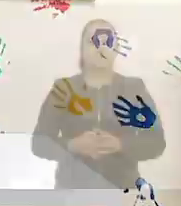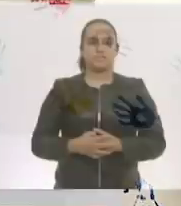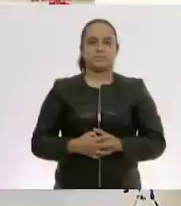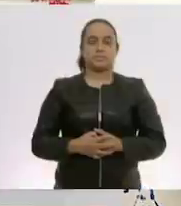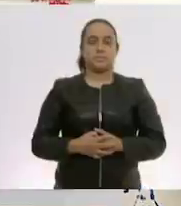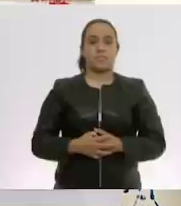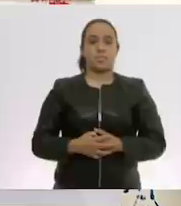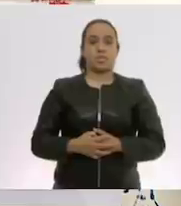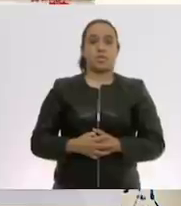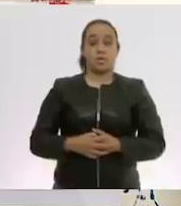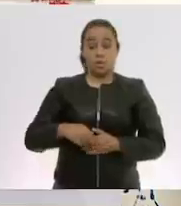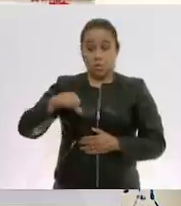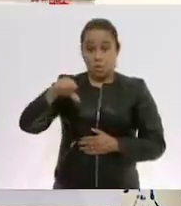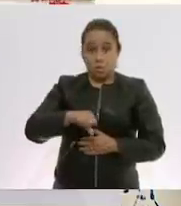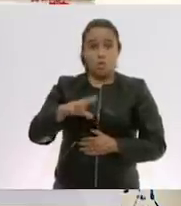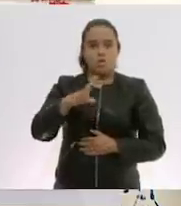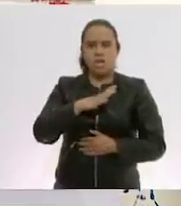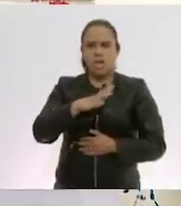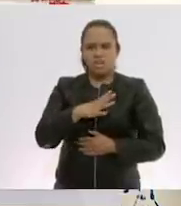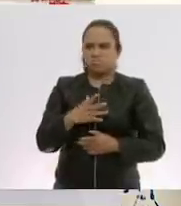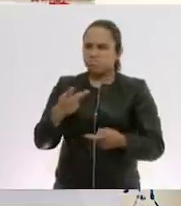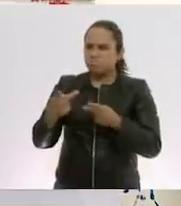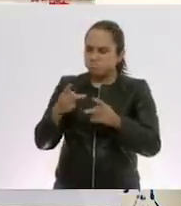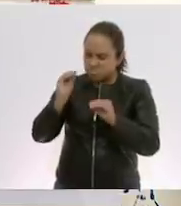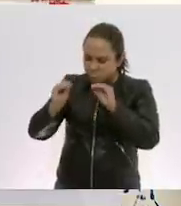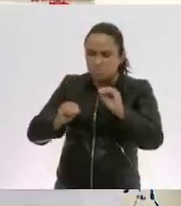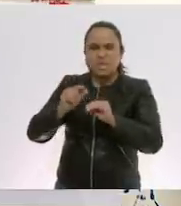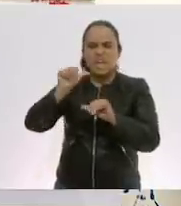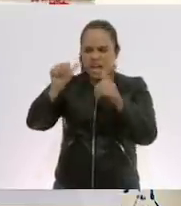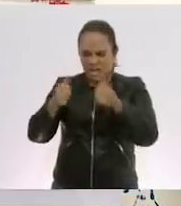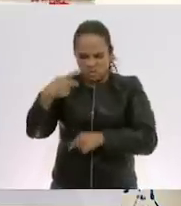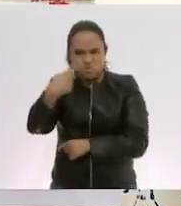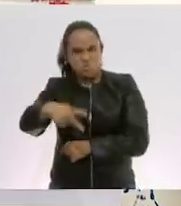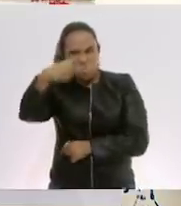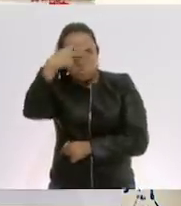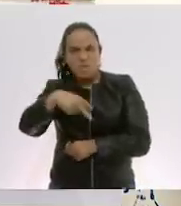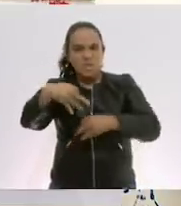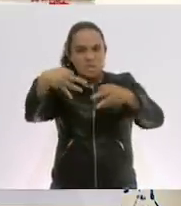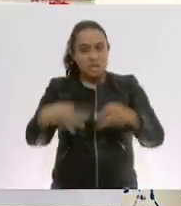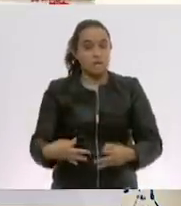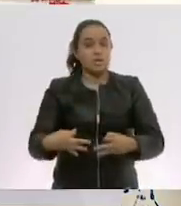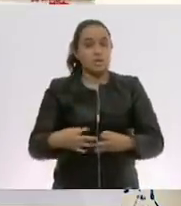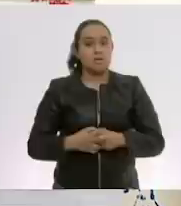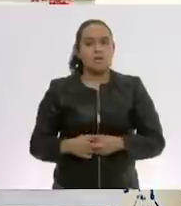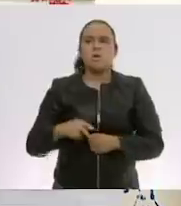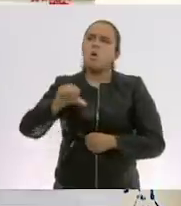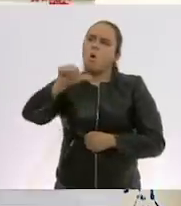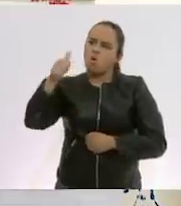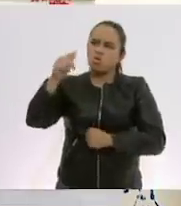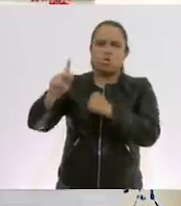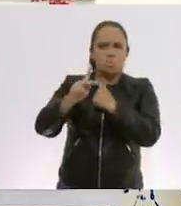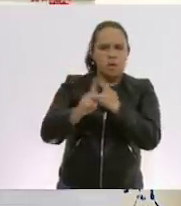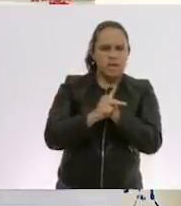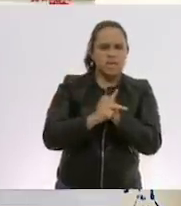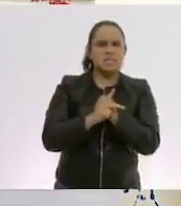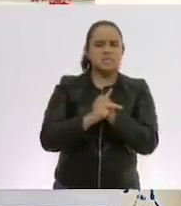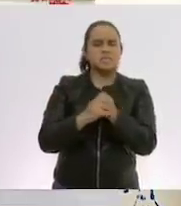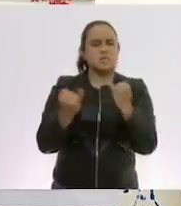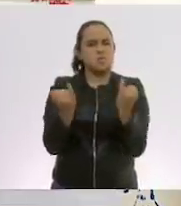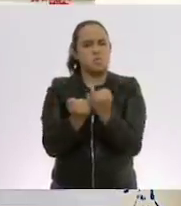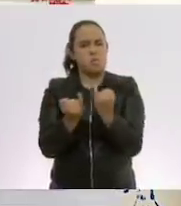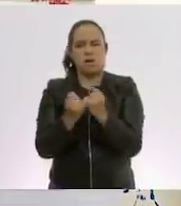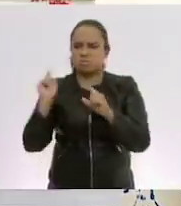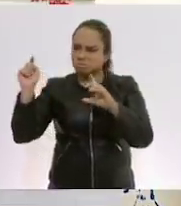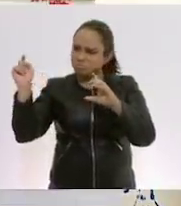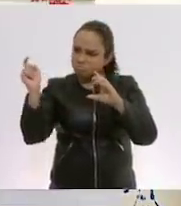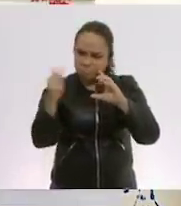Hoy tenemos preparadas varias obras de artistas de México, nuestro país y de otros países del mundo.